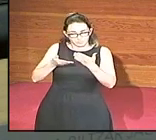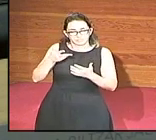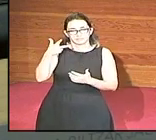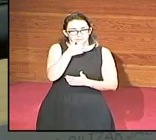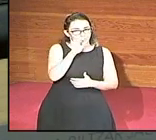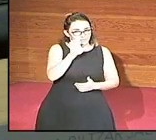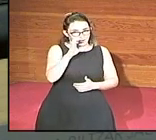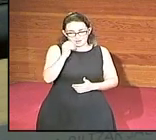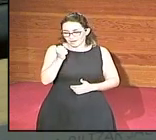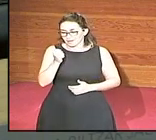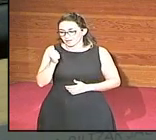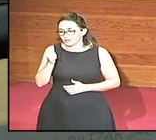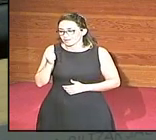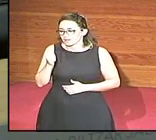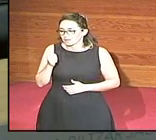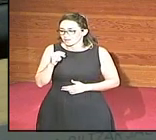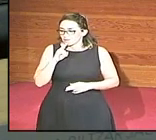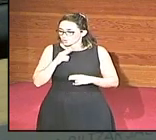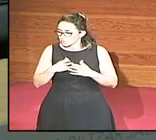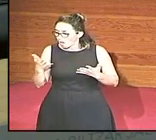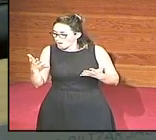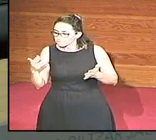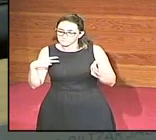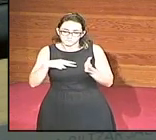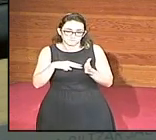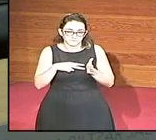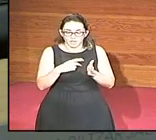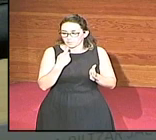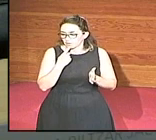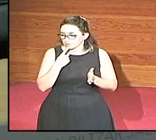que se llama... Hola, me quedo sin batería, me dio la charla, es que risa.